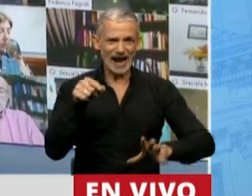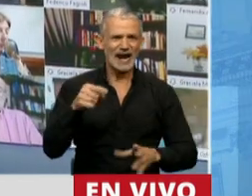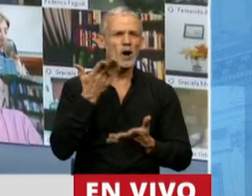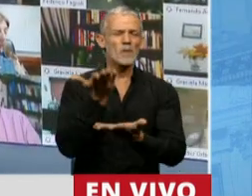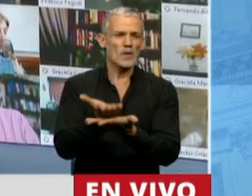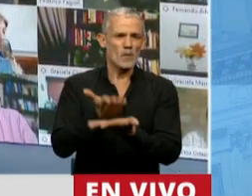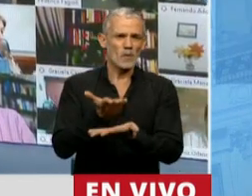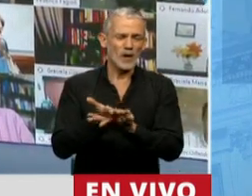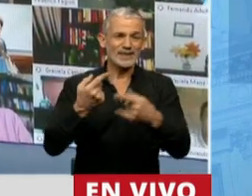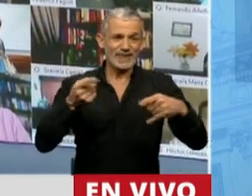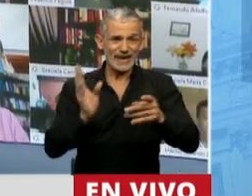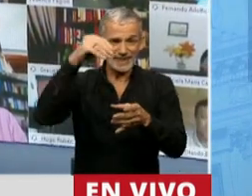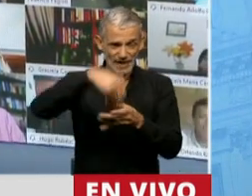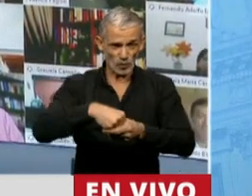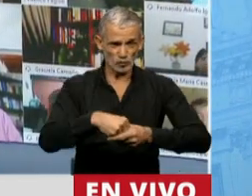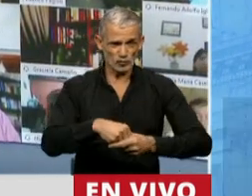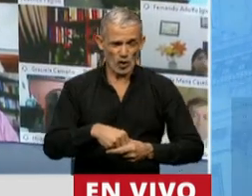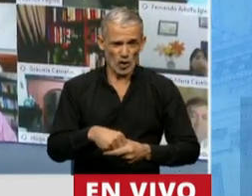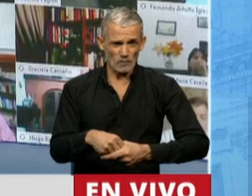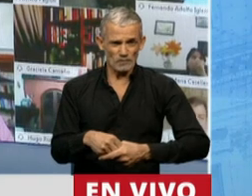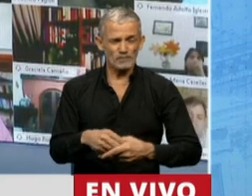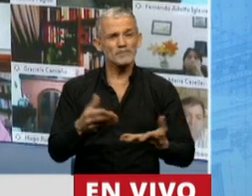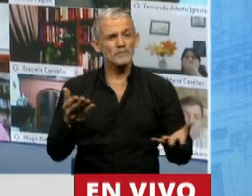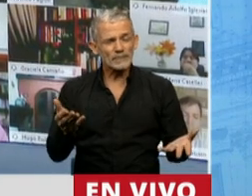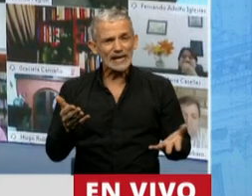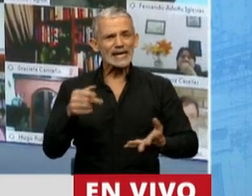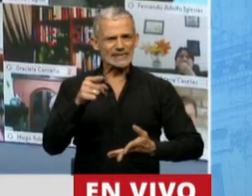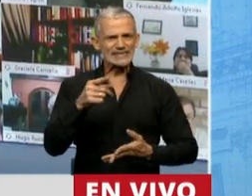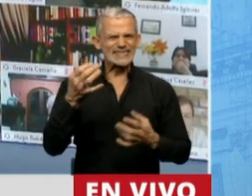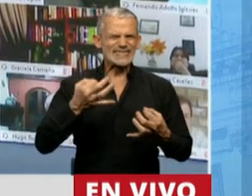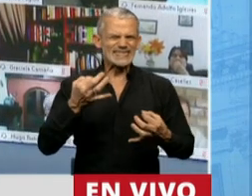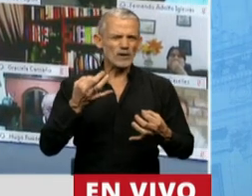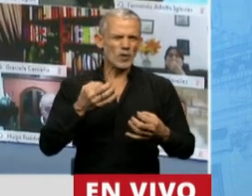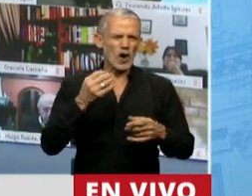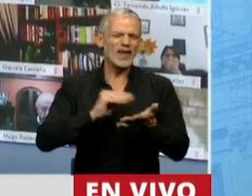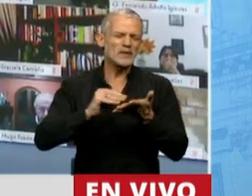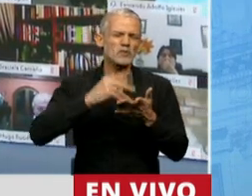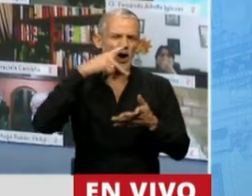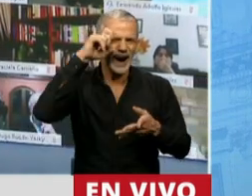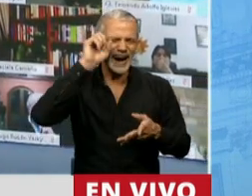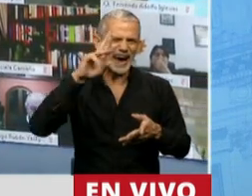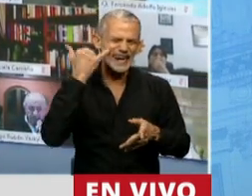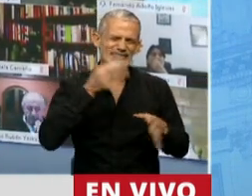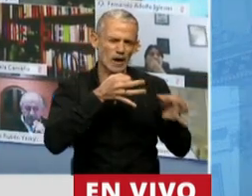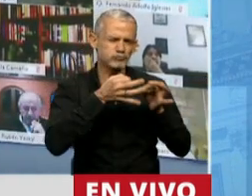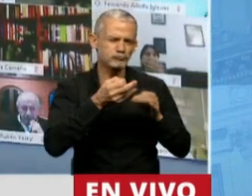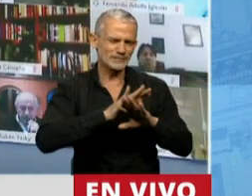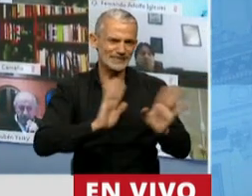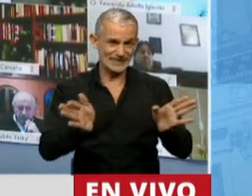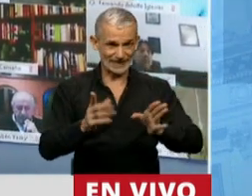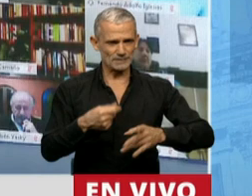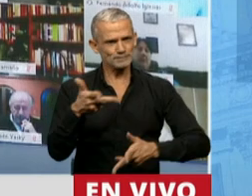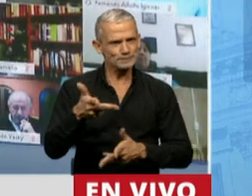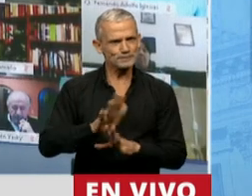la propuesta de inclusión que seguramente irá a aceptar el diputado porque así lo hemos conversado dicho